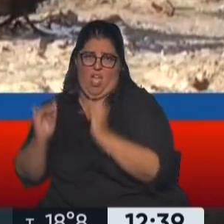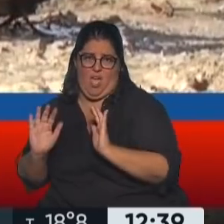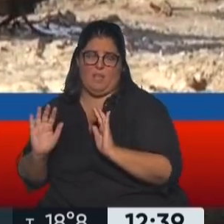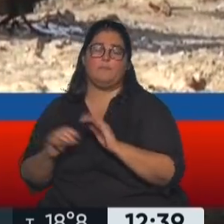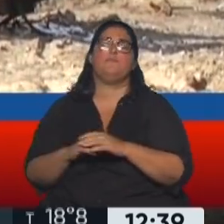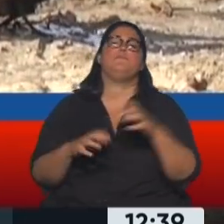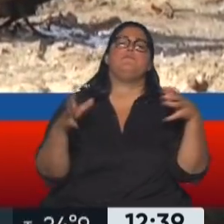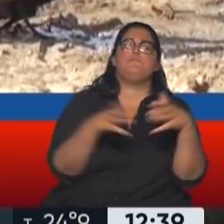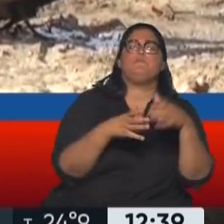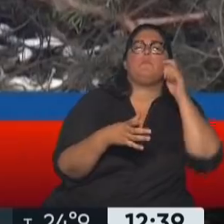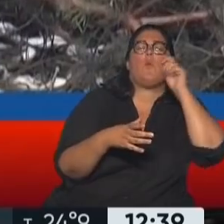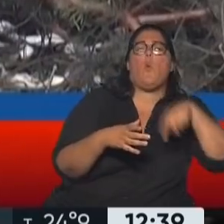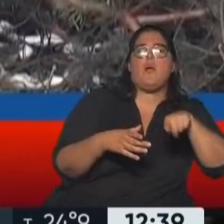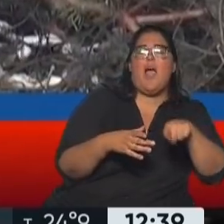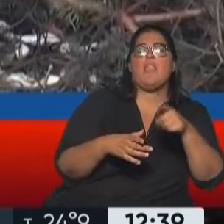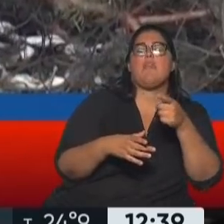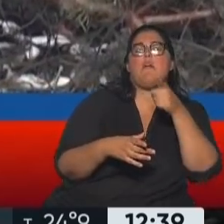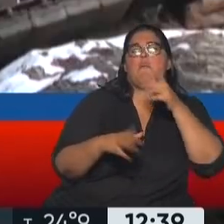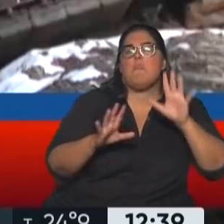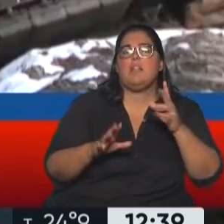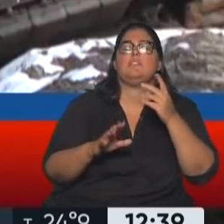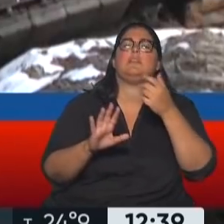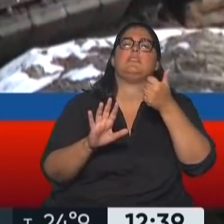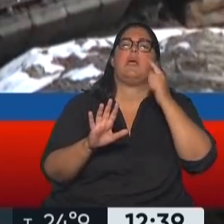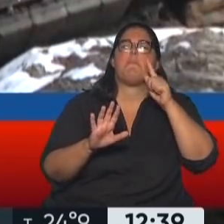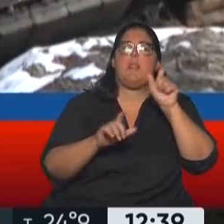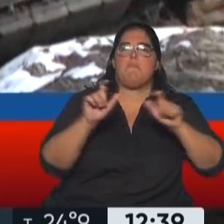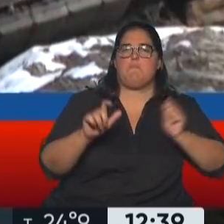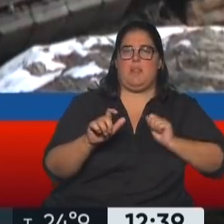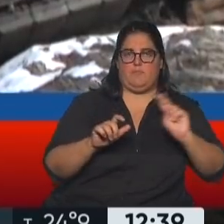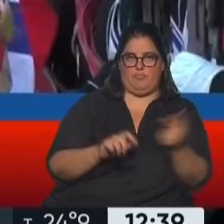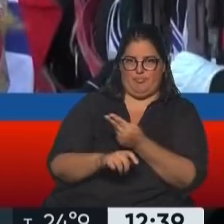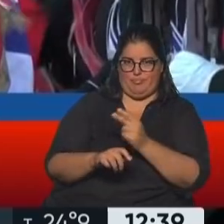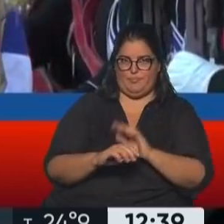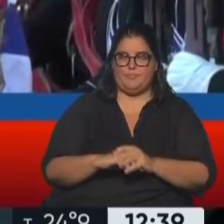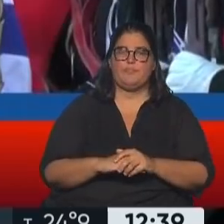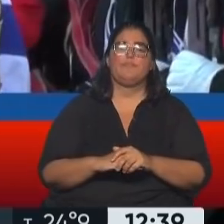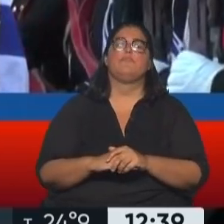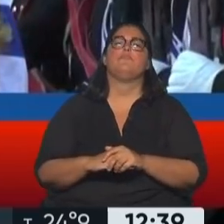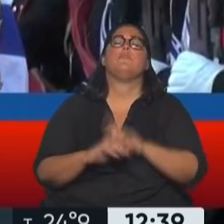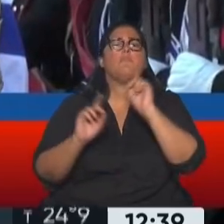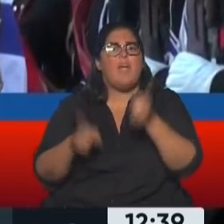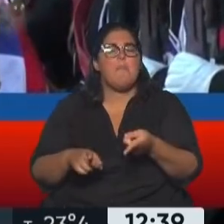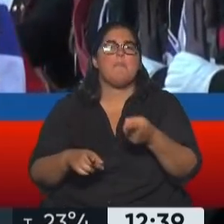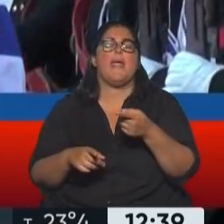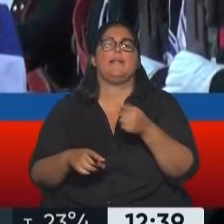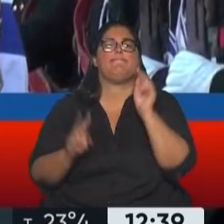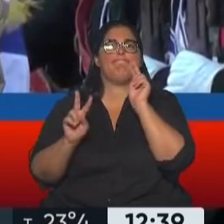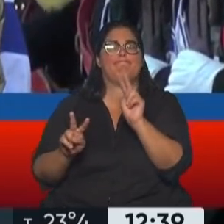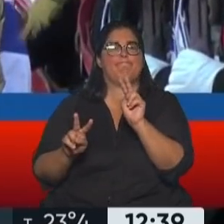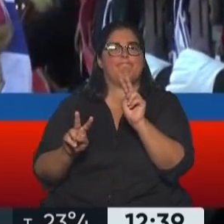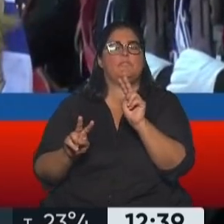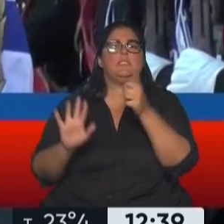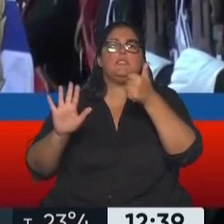Los ucranianos, por su parte, habrían perdido no menos de 6.000 hombres. También impacta la inusual muerte de al